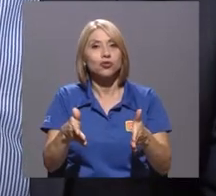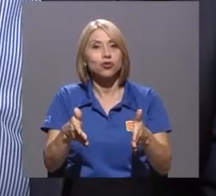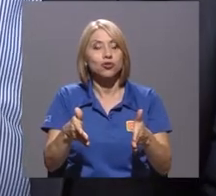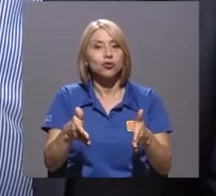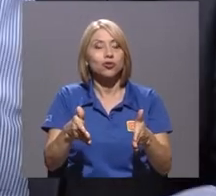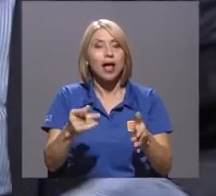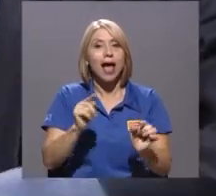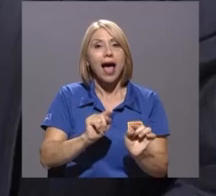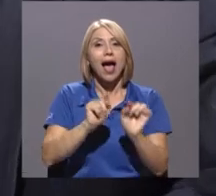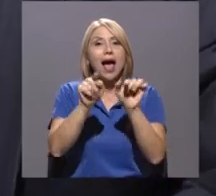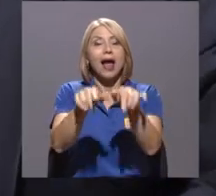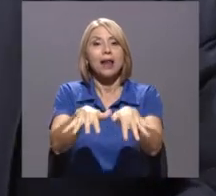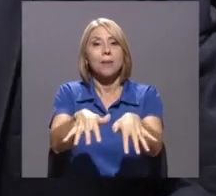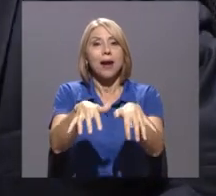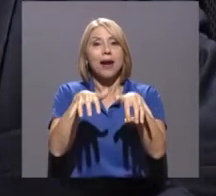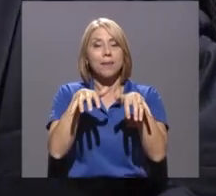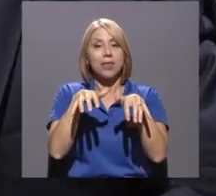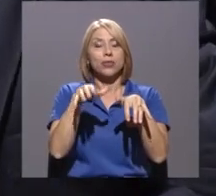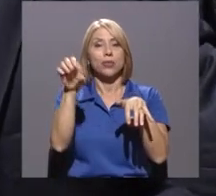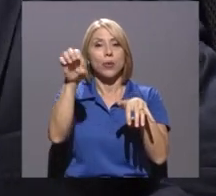parlamento europeo